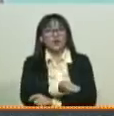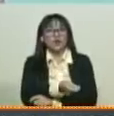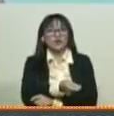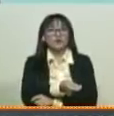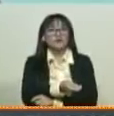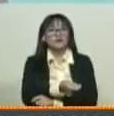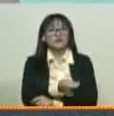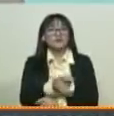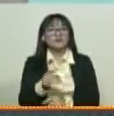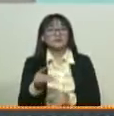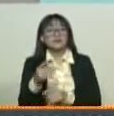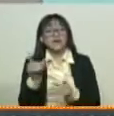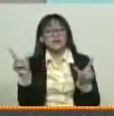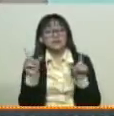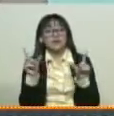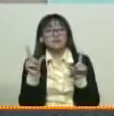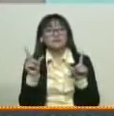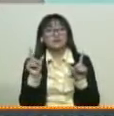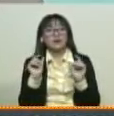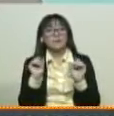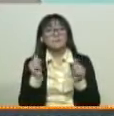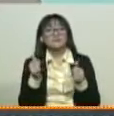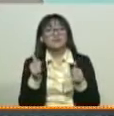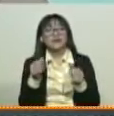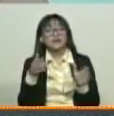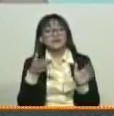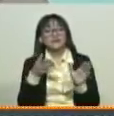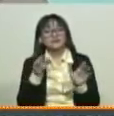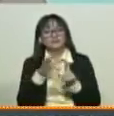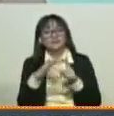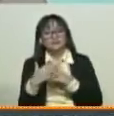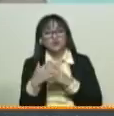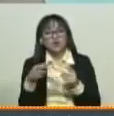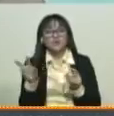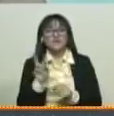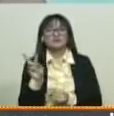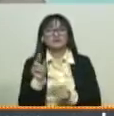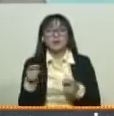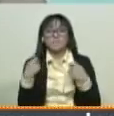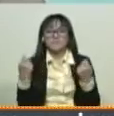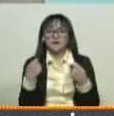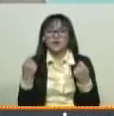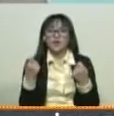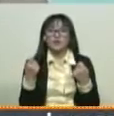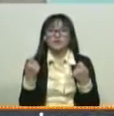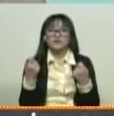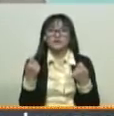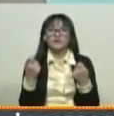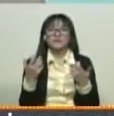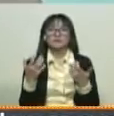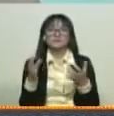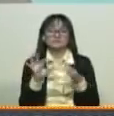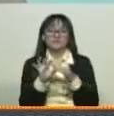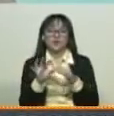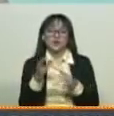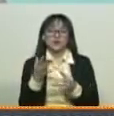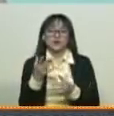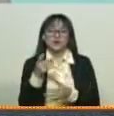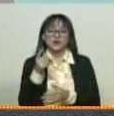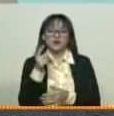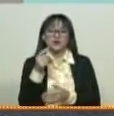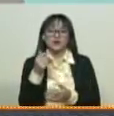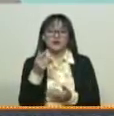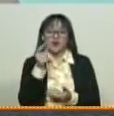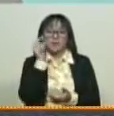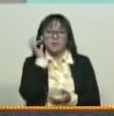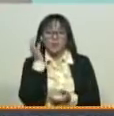vez que aparecían los medios de comunicación, empezaban a aparecer notas sobre Venezuela en los periódicos que le son afectos al señor Mariano Rajoy, porque esta señora es